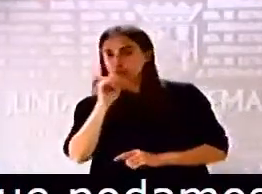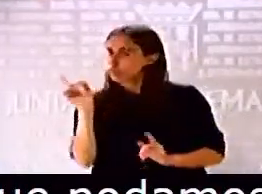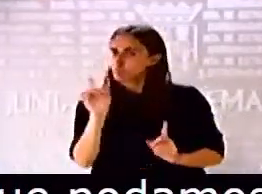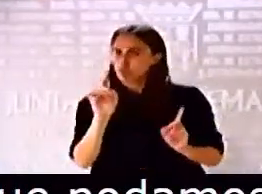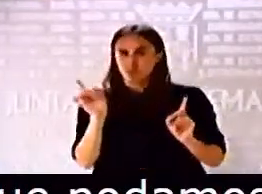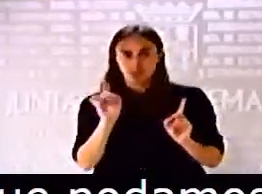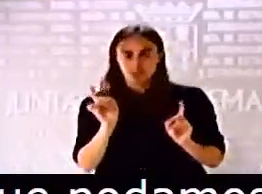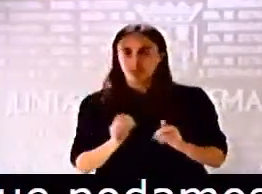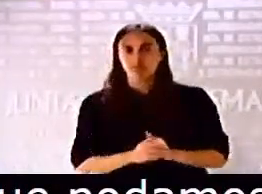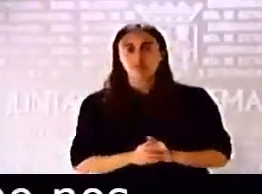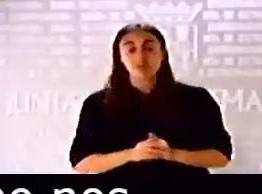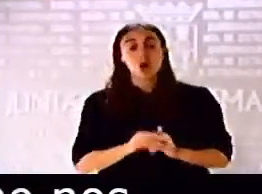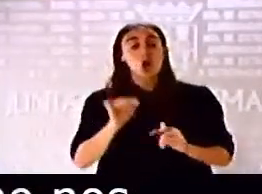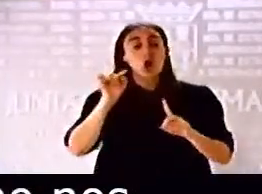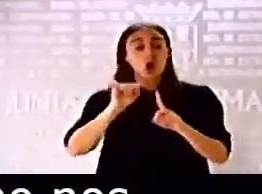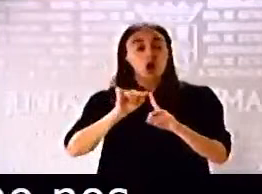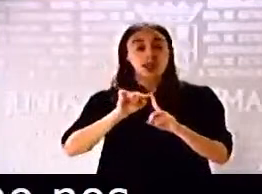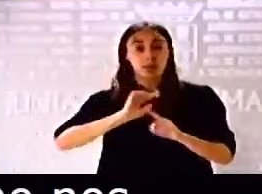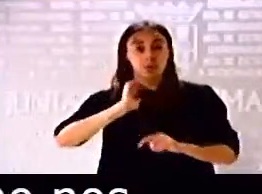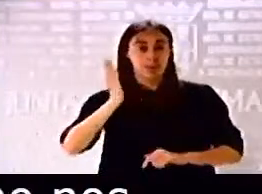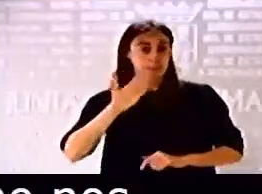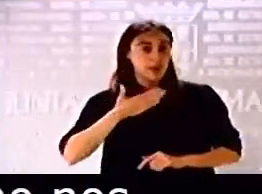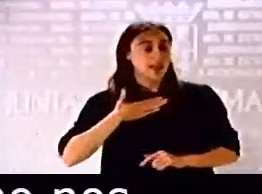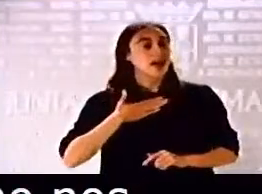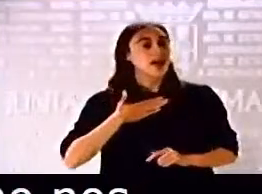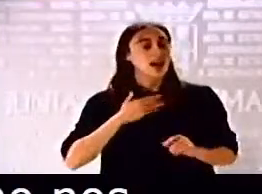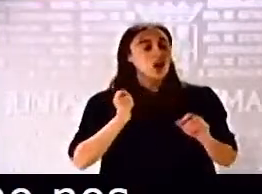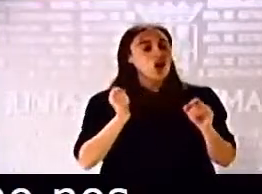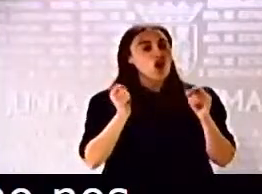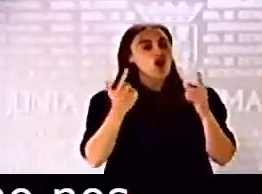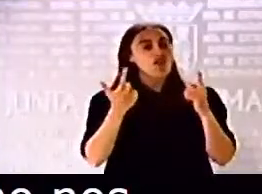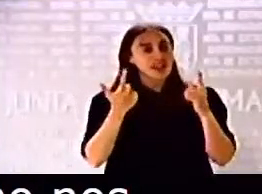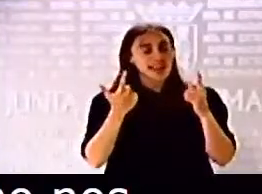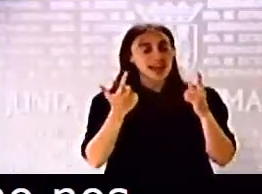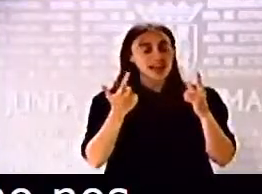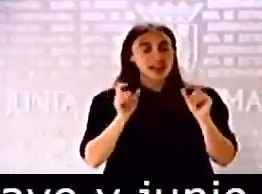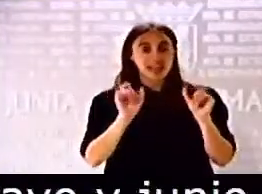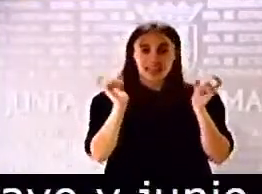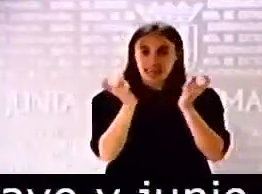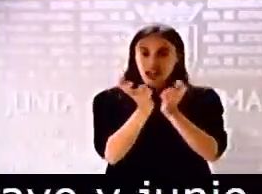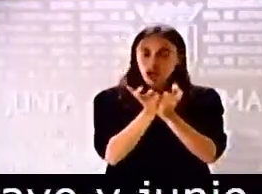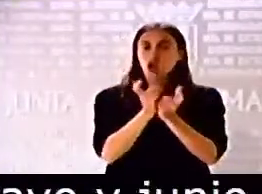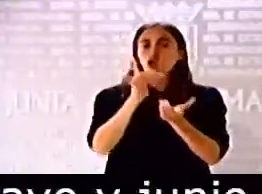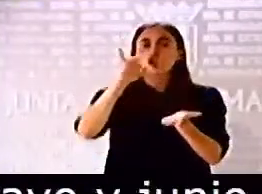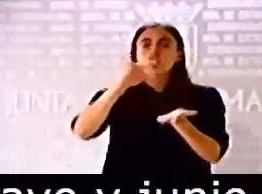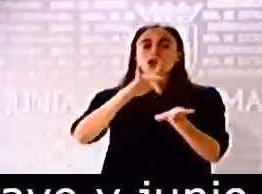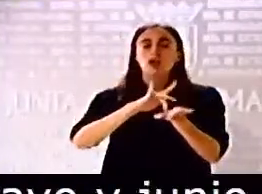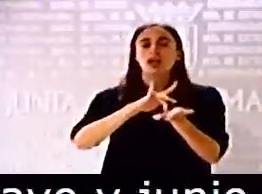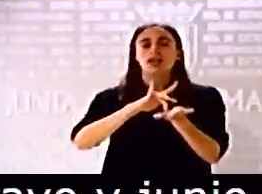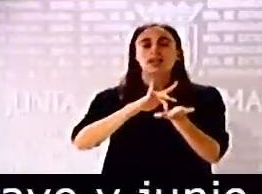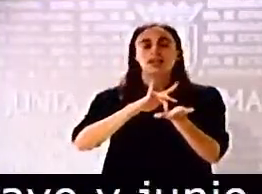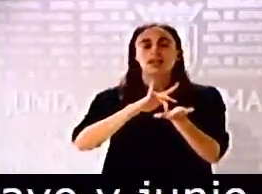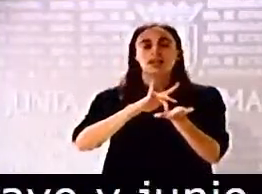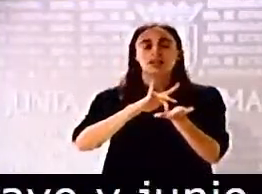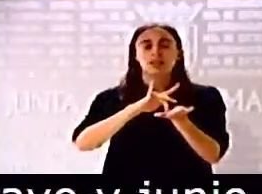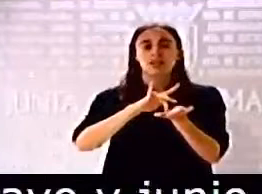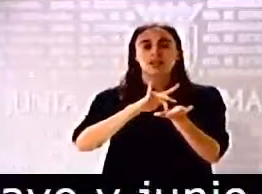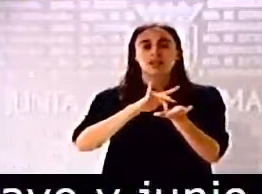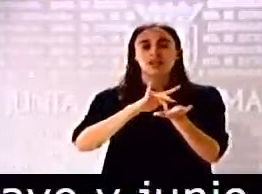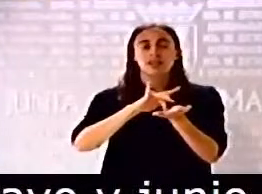La idea es que, y mañana se solemnizará en reuniones que vamos a tener con los